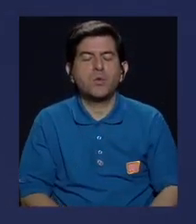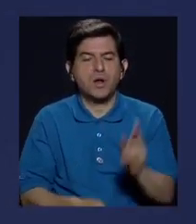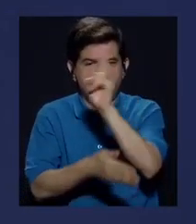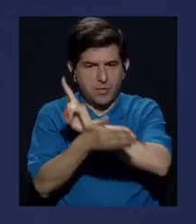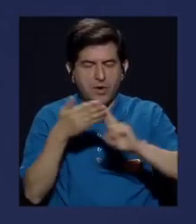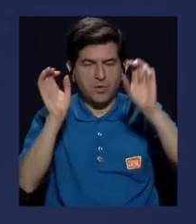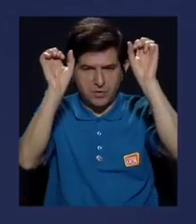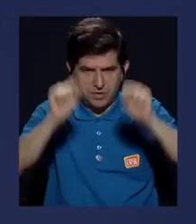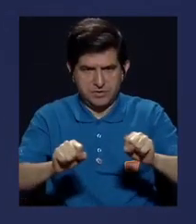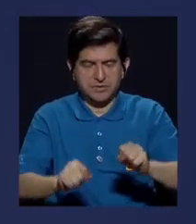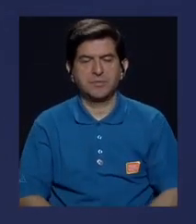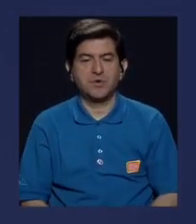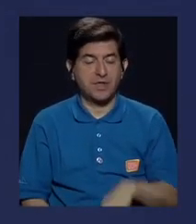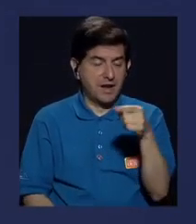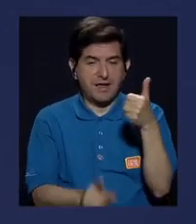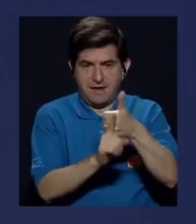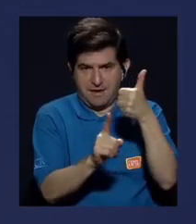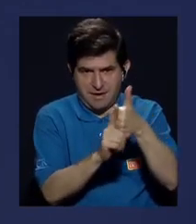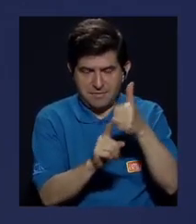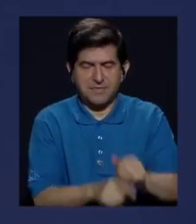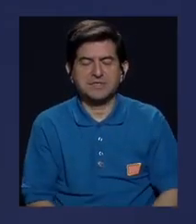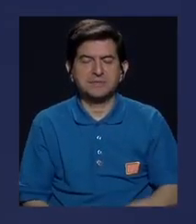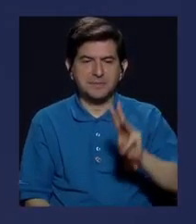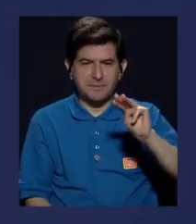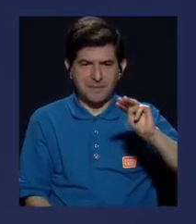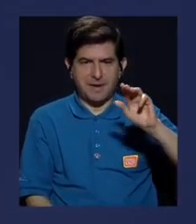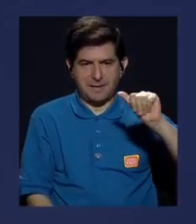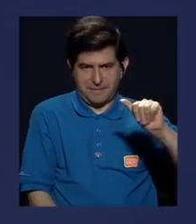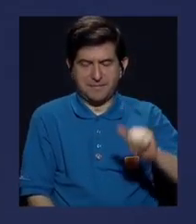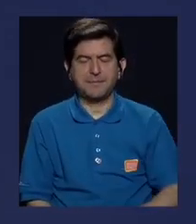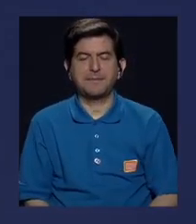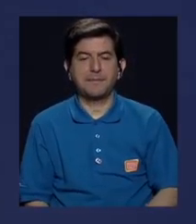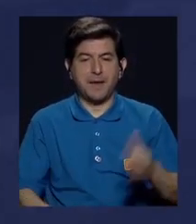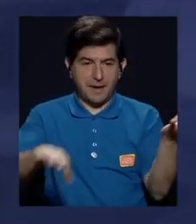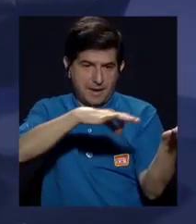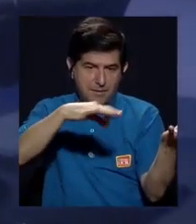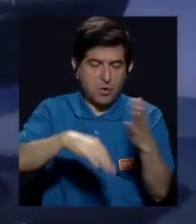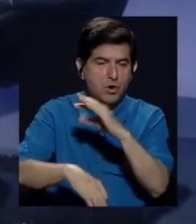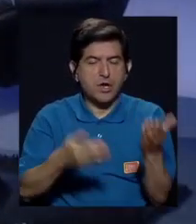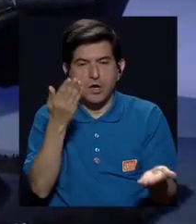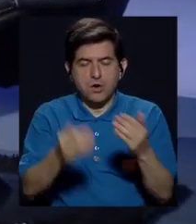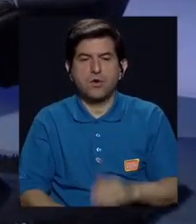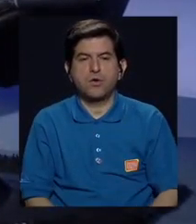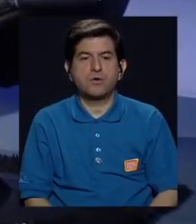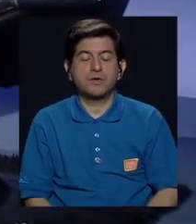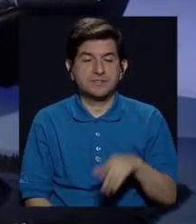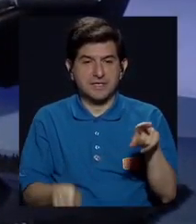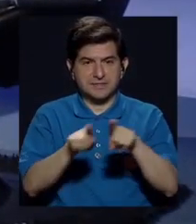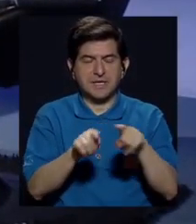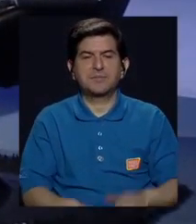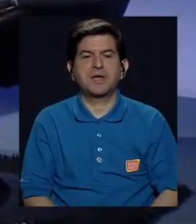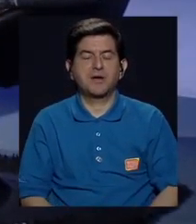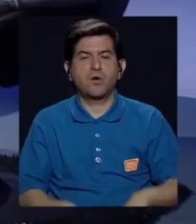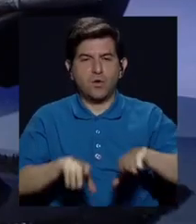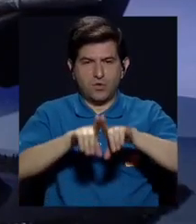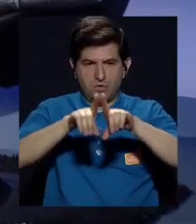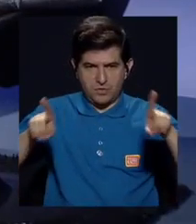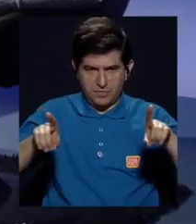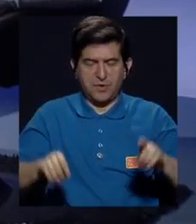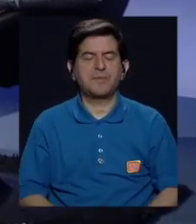pueda inclusive llevar una maestría en violín y, o tal vez un arts diploma en violín. Siento que es